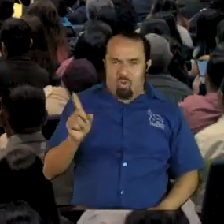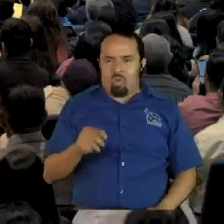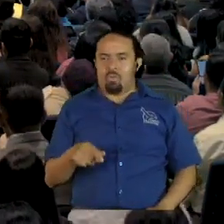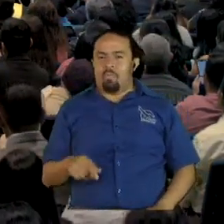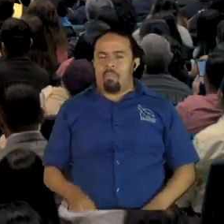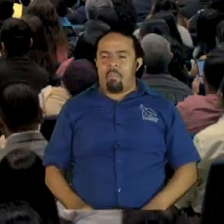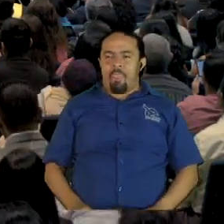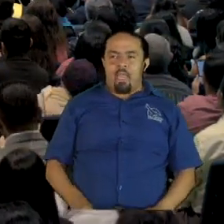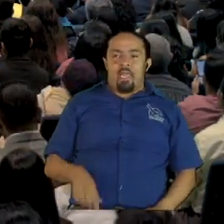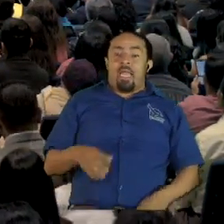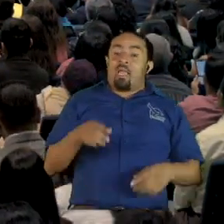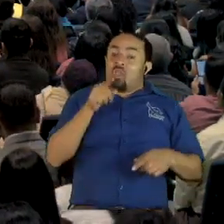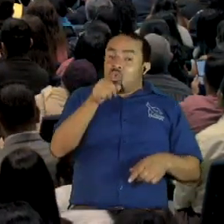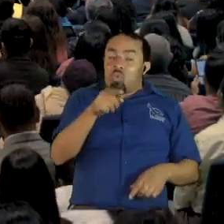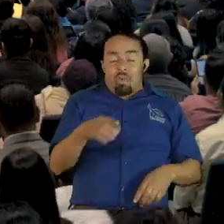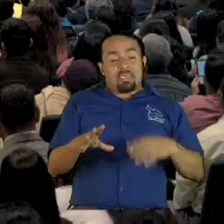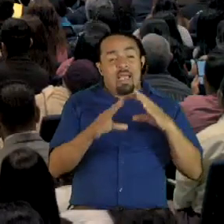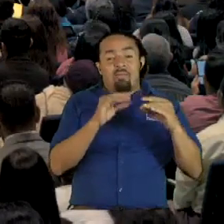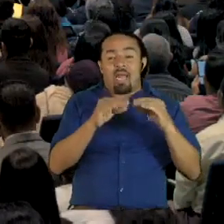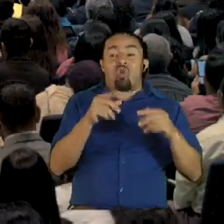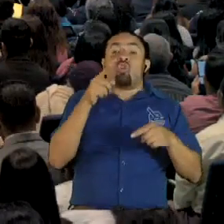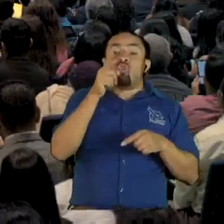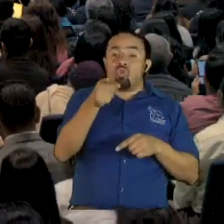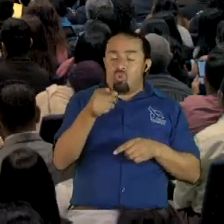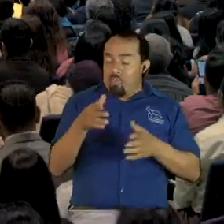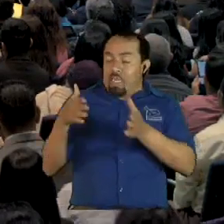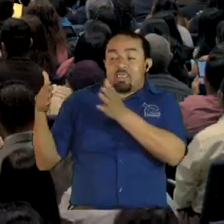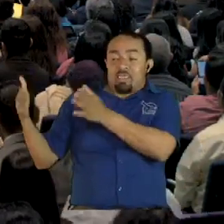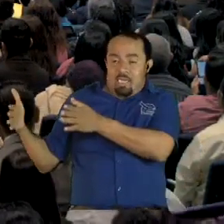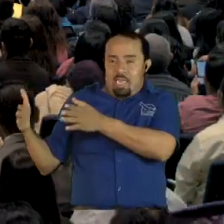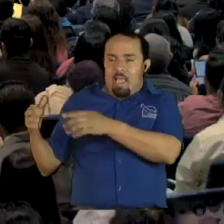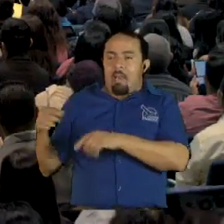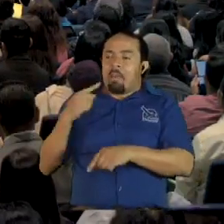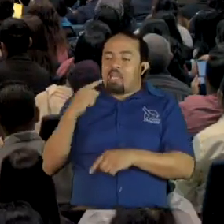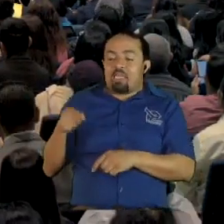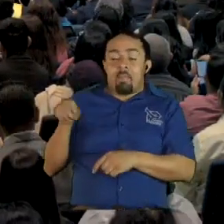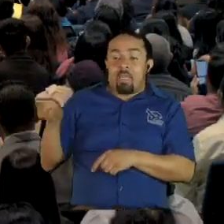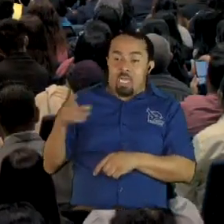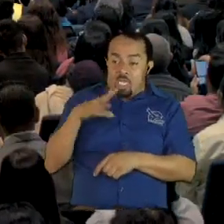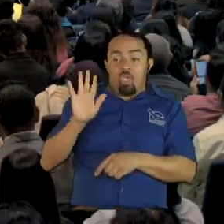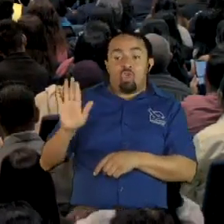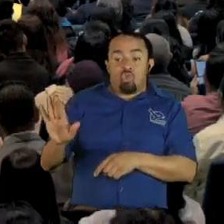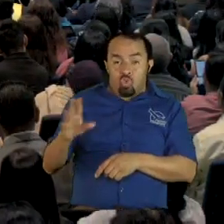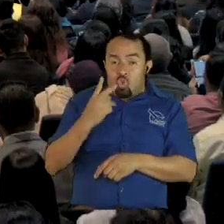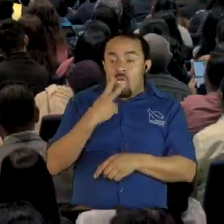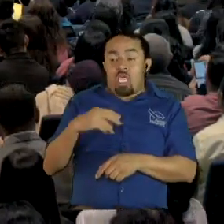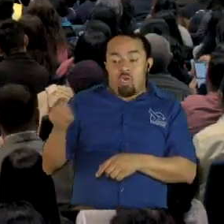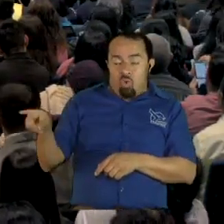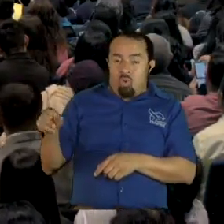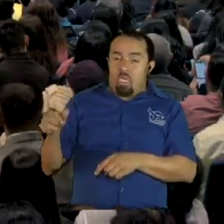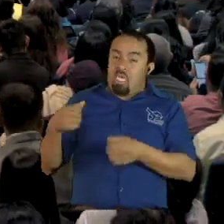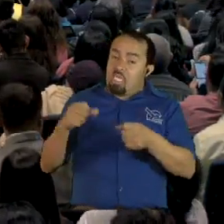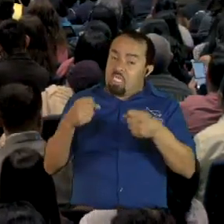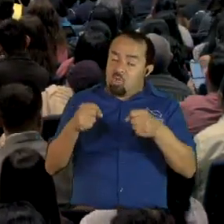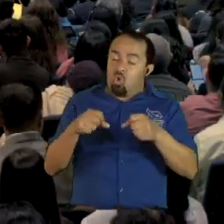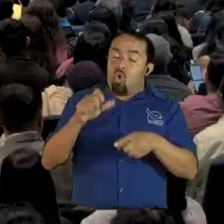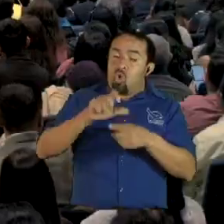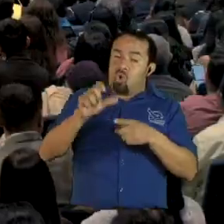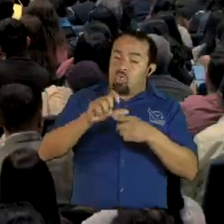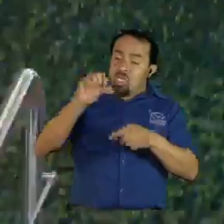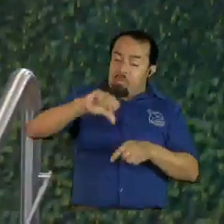casa, pero jamás sacas el cincho para darle al niño. Si no, te puedes meter en un serio problema, porque